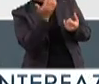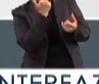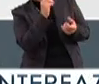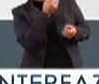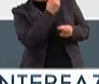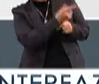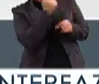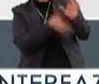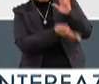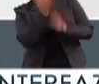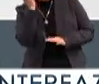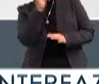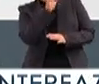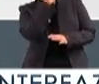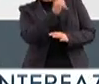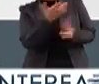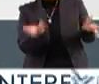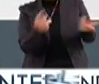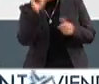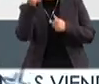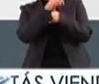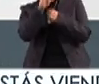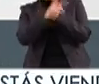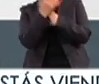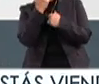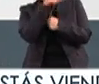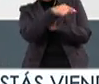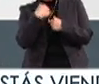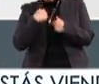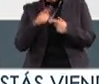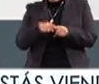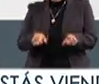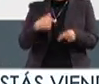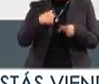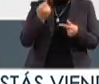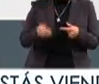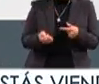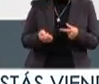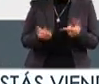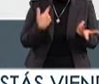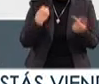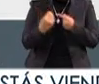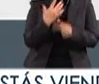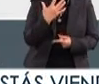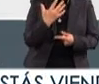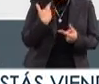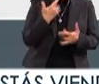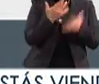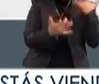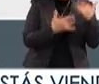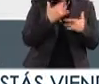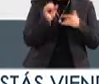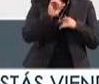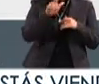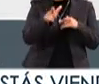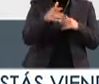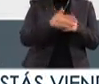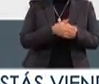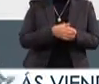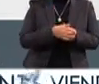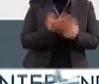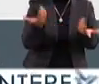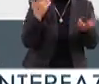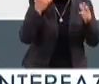tenido esta opción de irse a viajar a otros países pero creo que tiene un impacto directo en la parte emocional profesional es decir